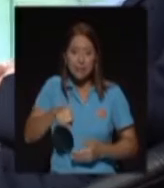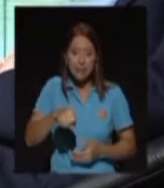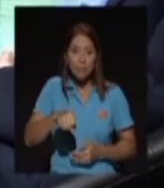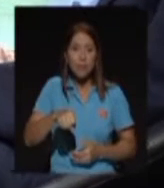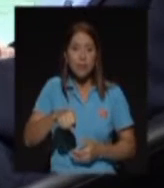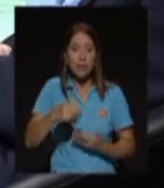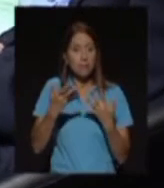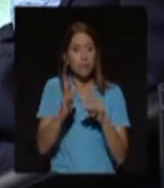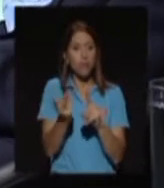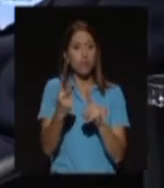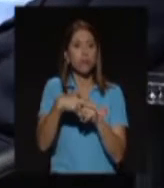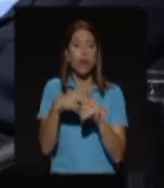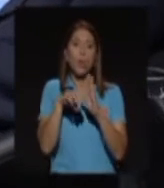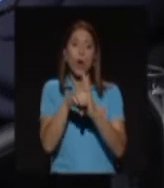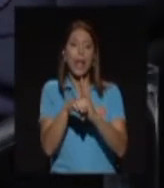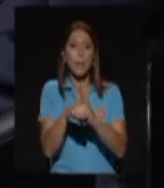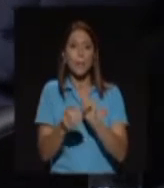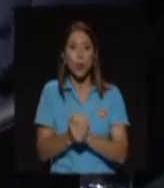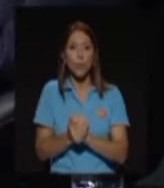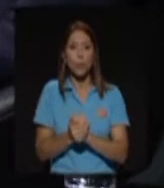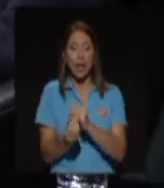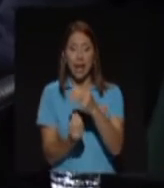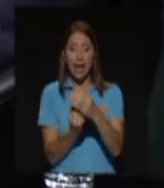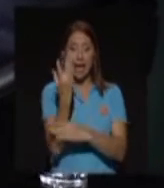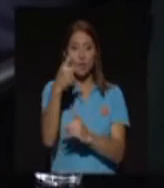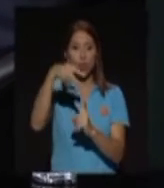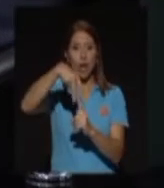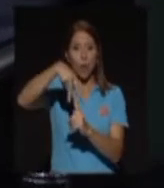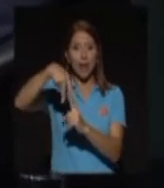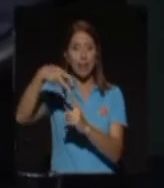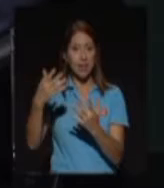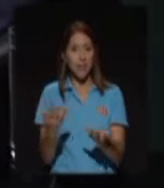fueron puestas en práctica, como por ejemplo la creación de cooperativas